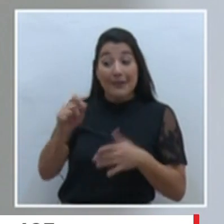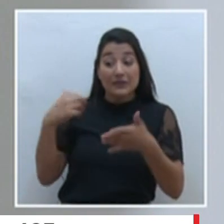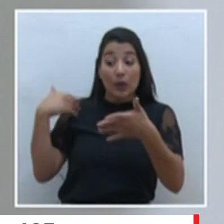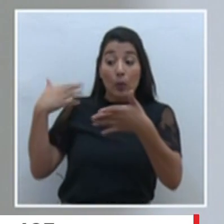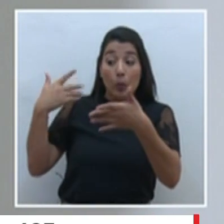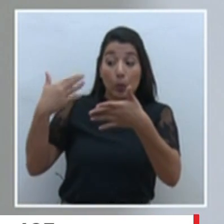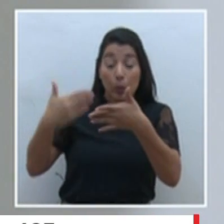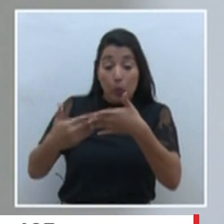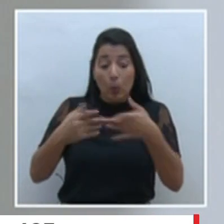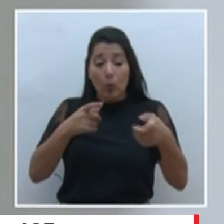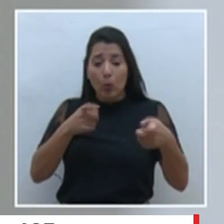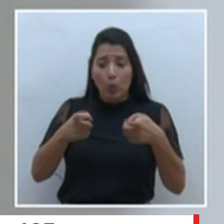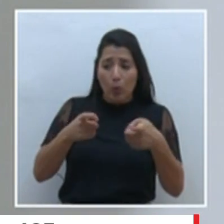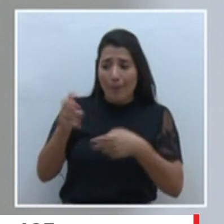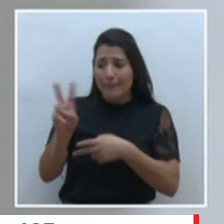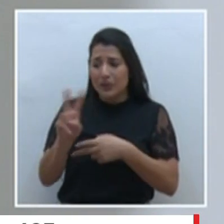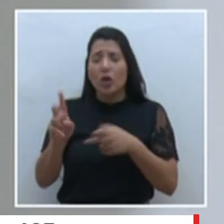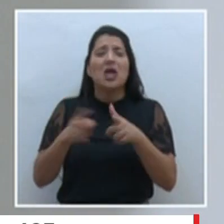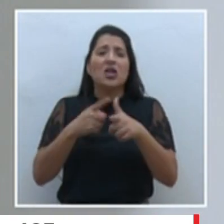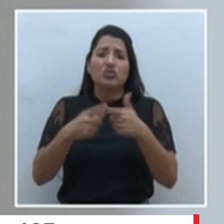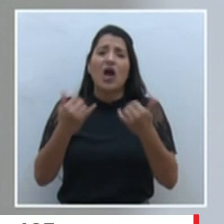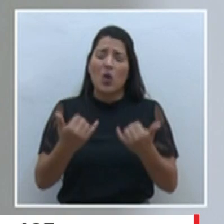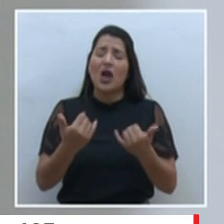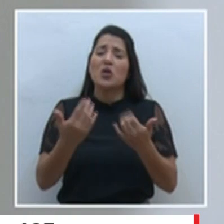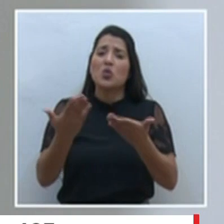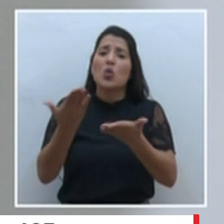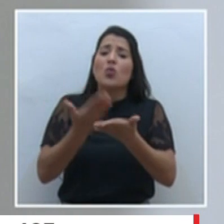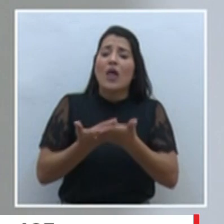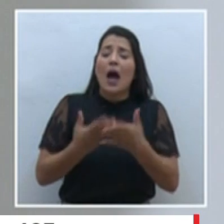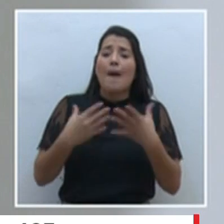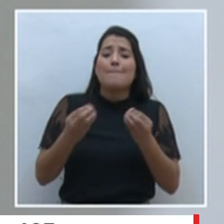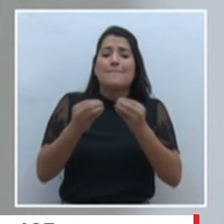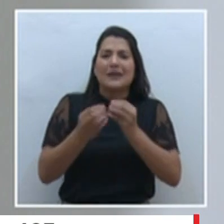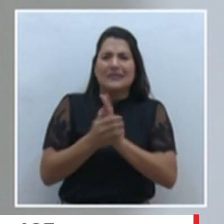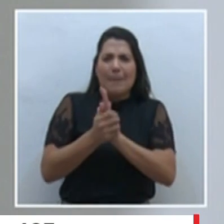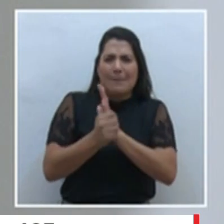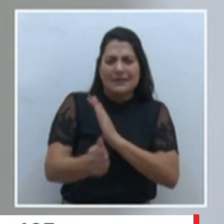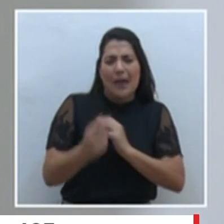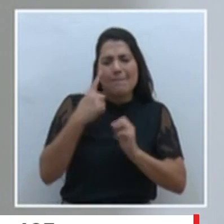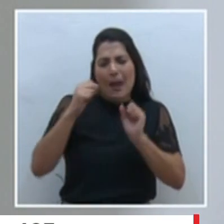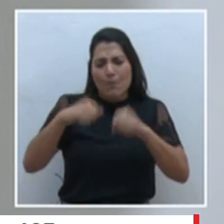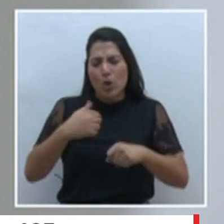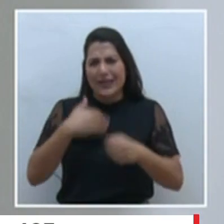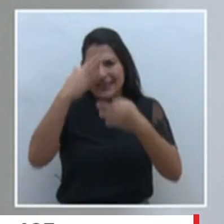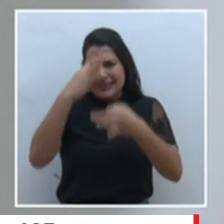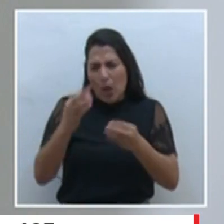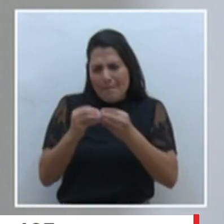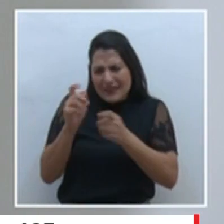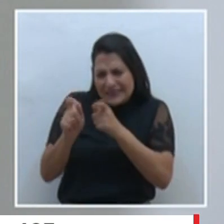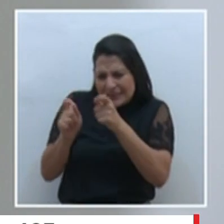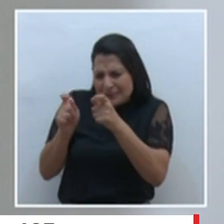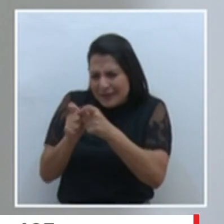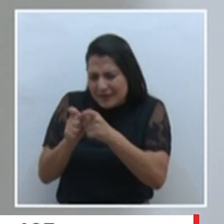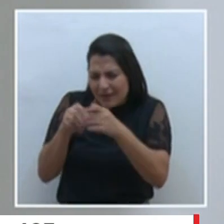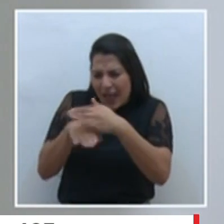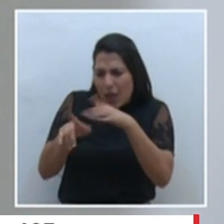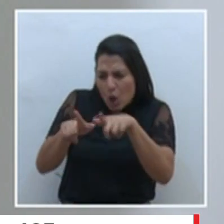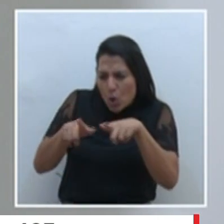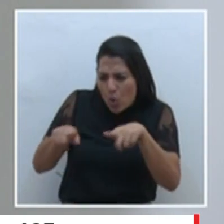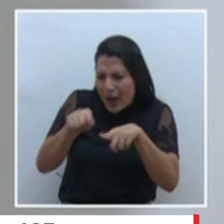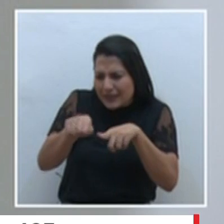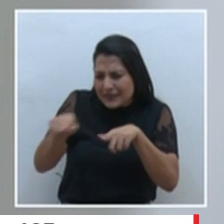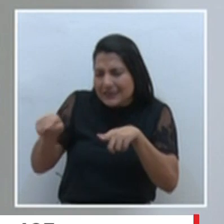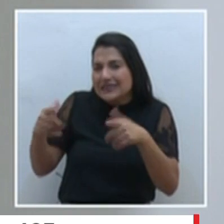comportamiento, pues también nos da esa capacidad de análisis y de tomar esas decisiones mucho más estratificadas y específicas en lugares que ya fueron